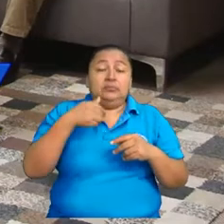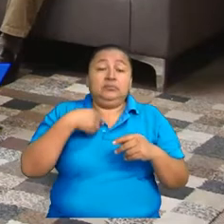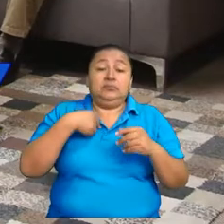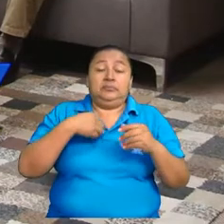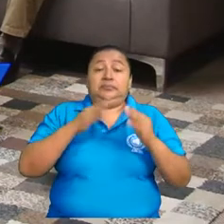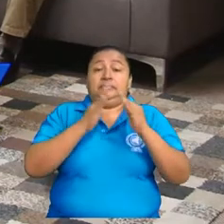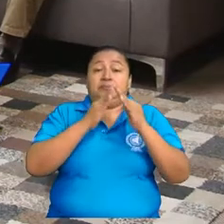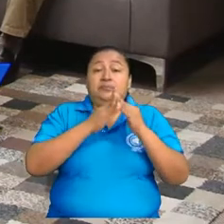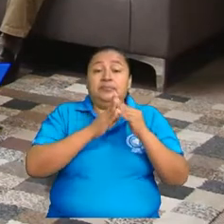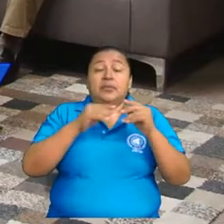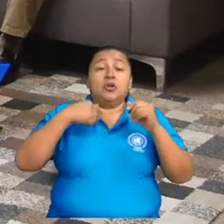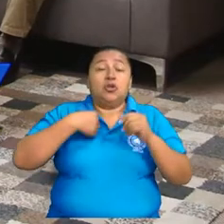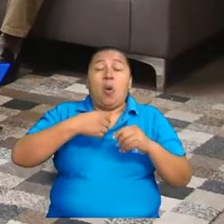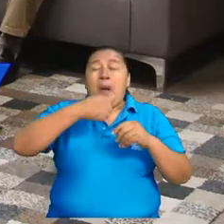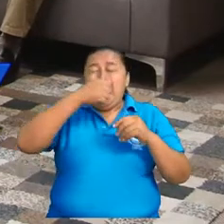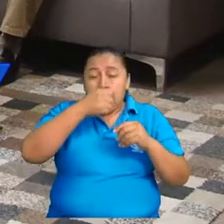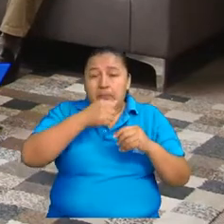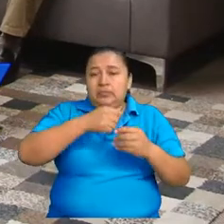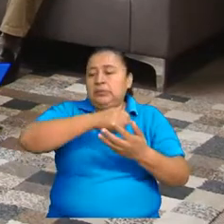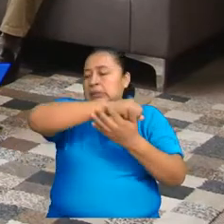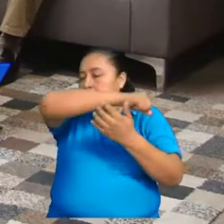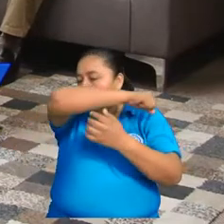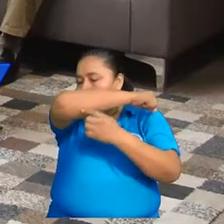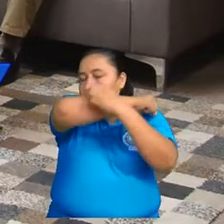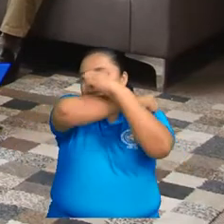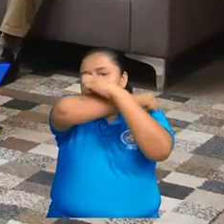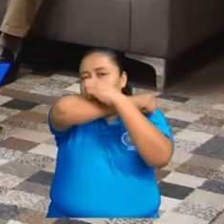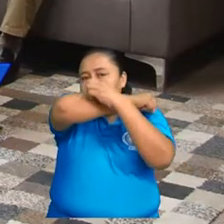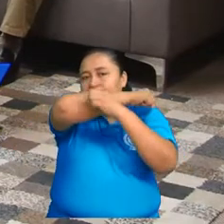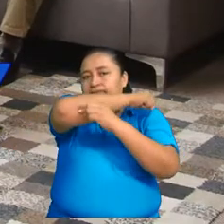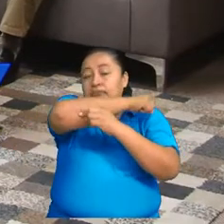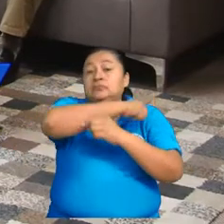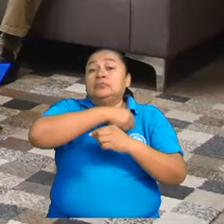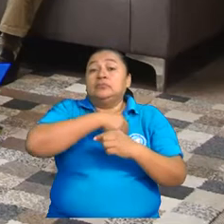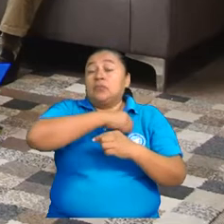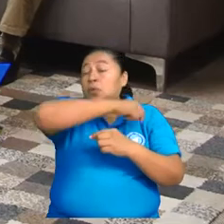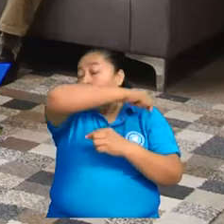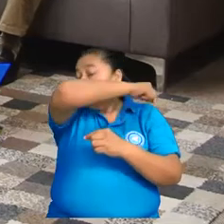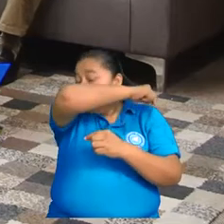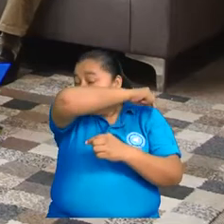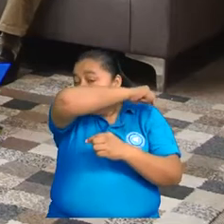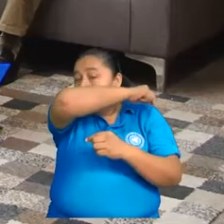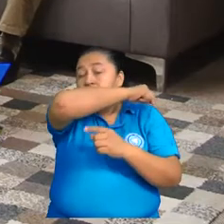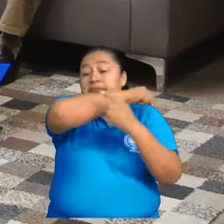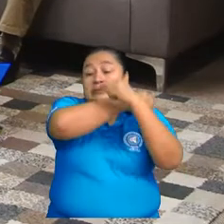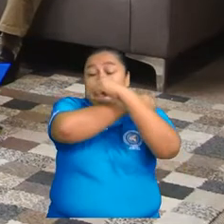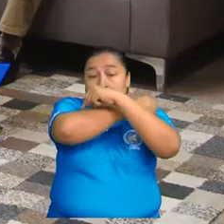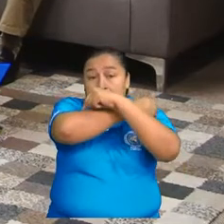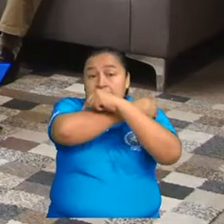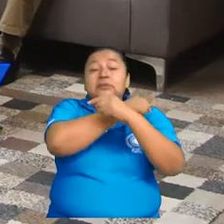debo de hacerlo en el ángulo interno de mi codo. Cuando yo estornudo el ángulo interno de mi codo,